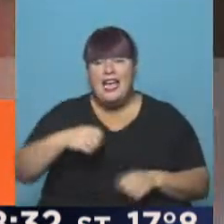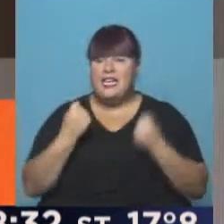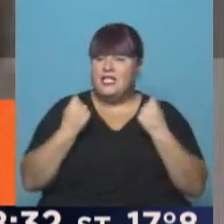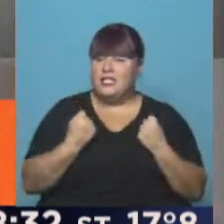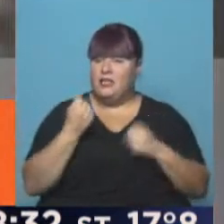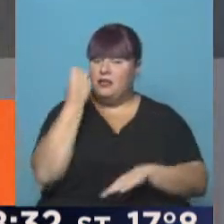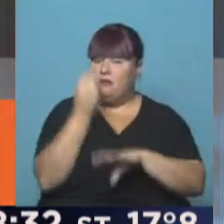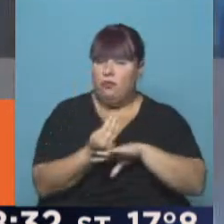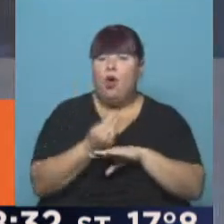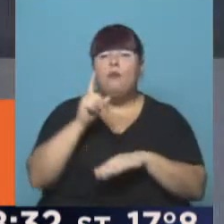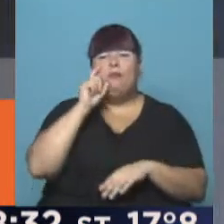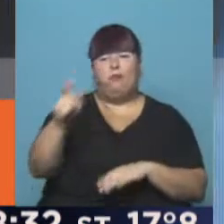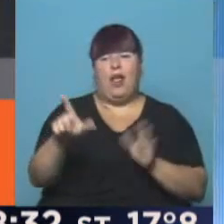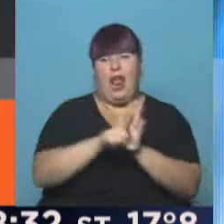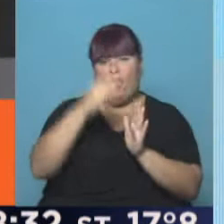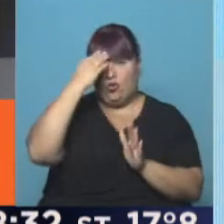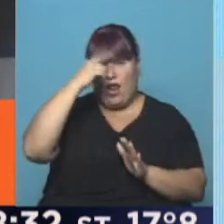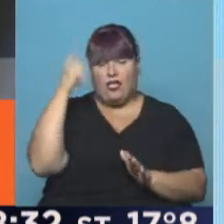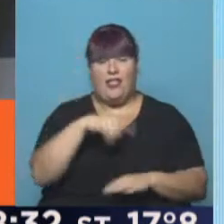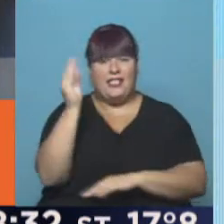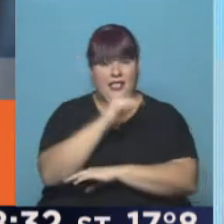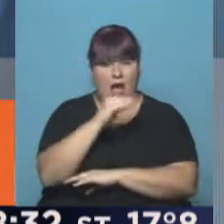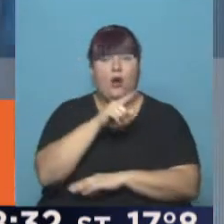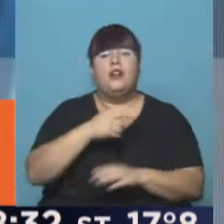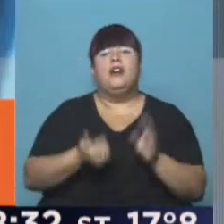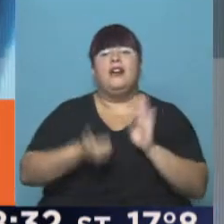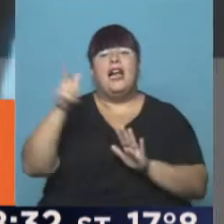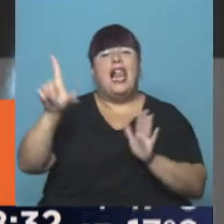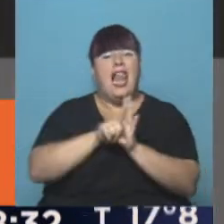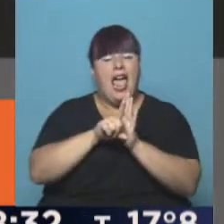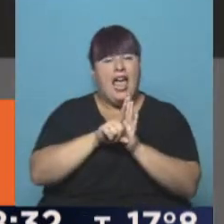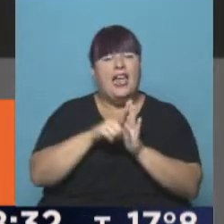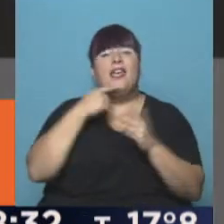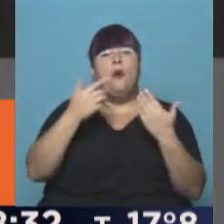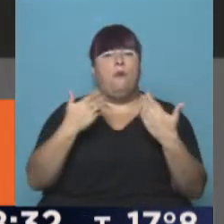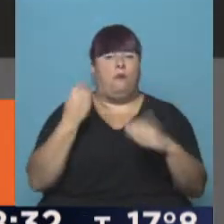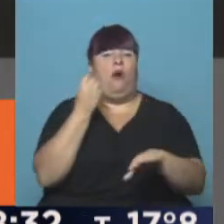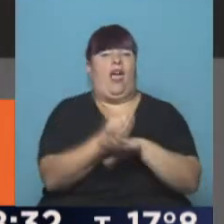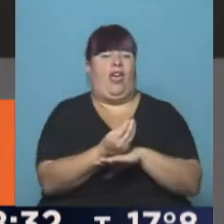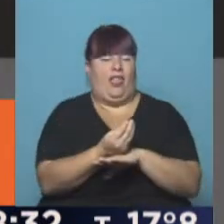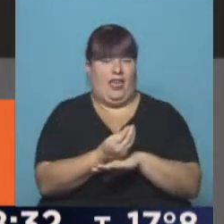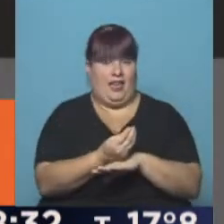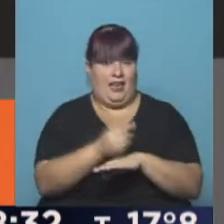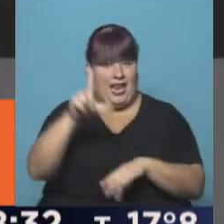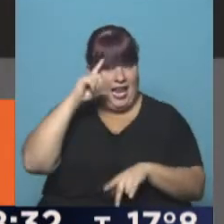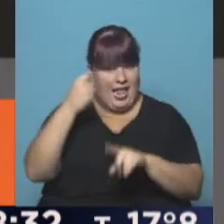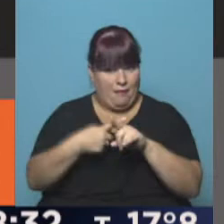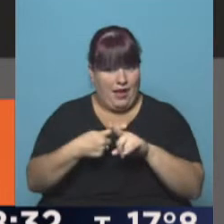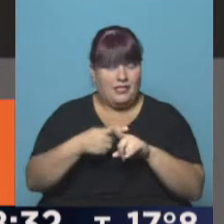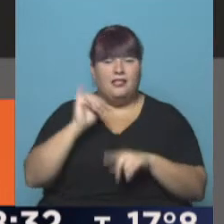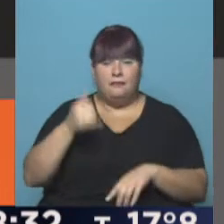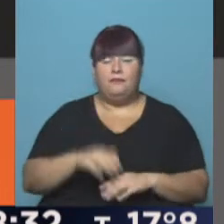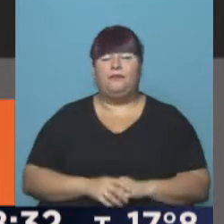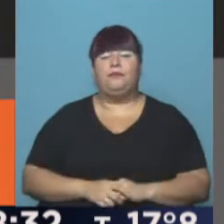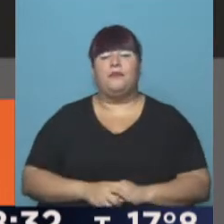ahí porque violaron la constitución provincial porque sacaron una ley que les permitió estar sentado con la verdad por ciento con la ley de lemas